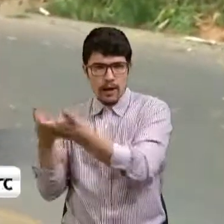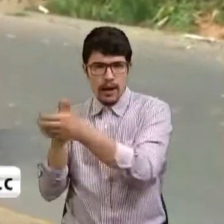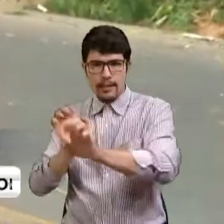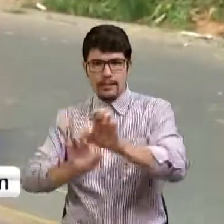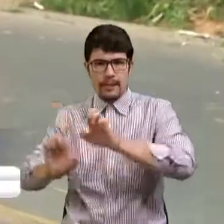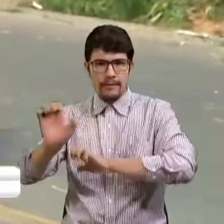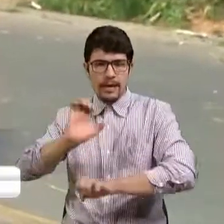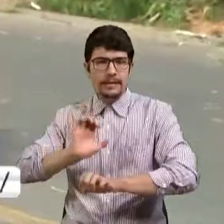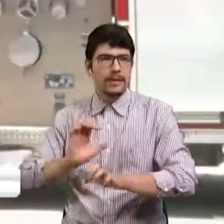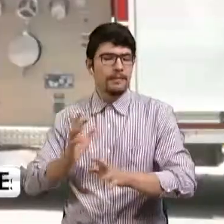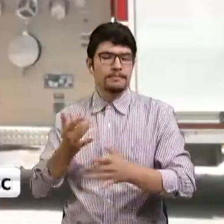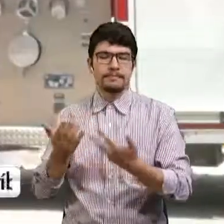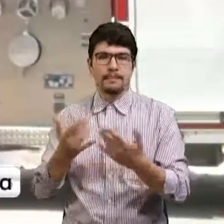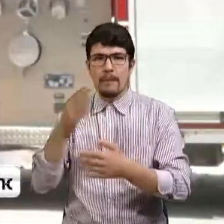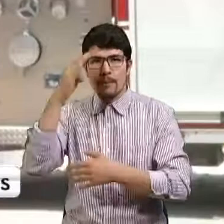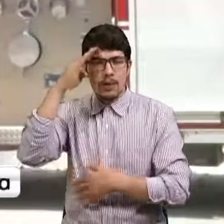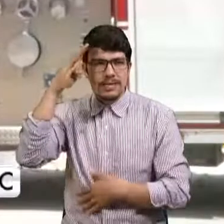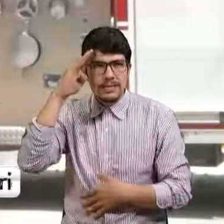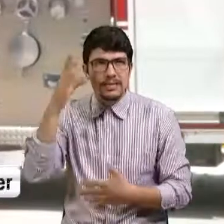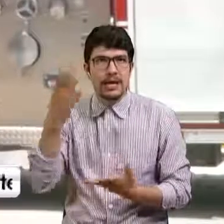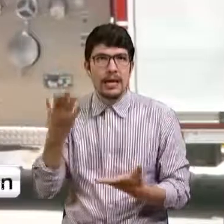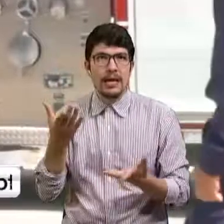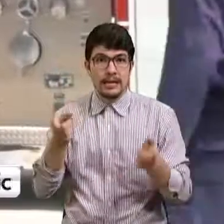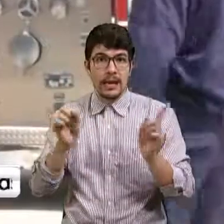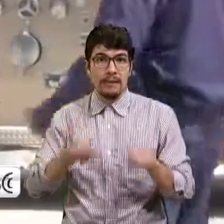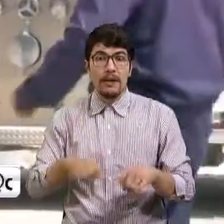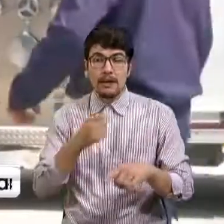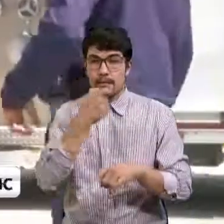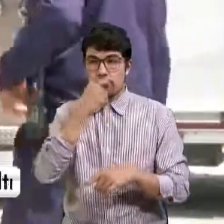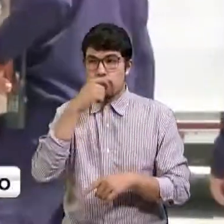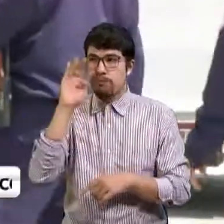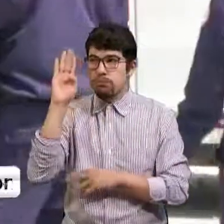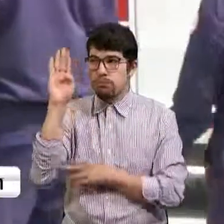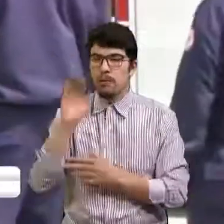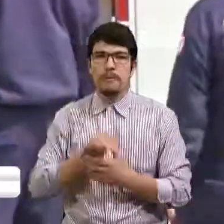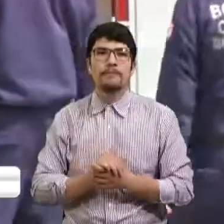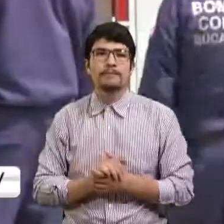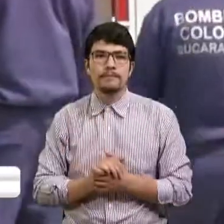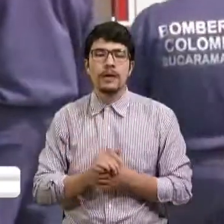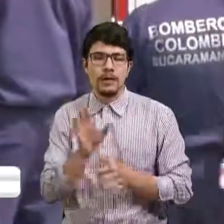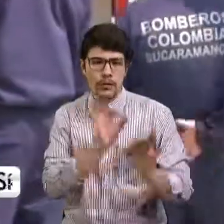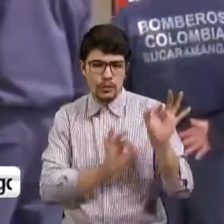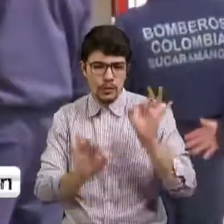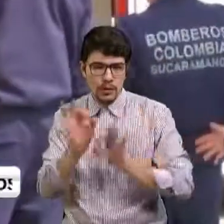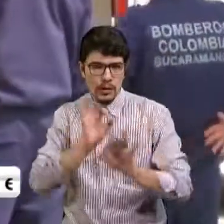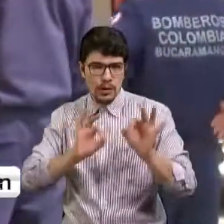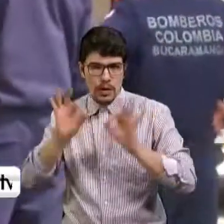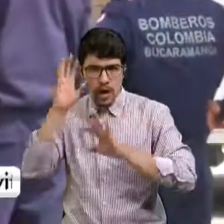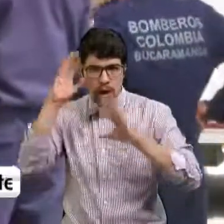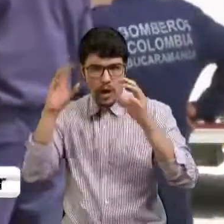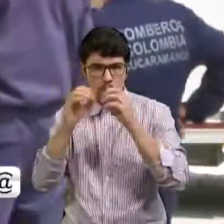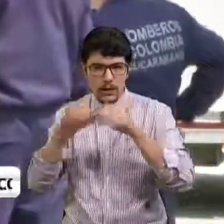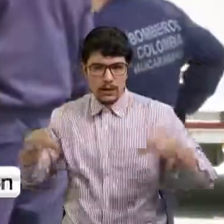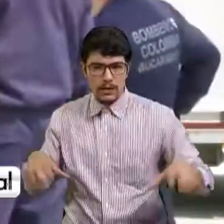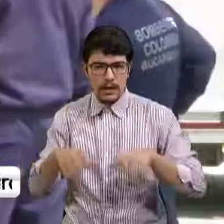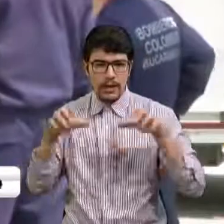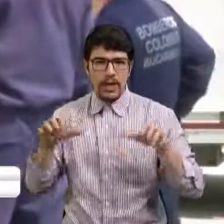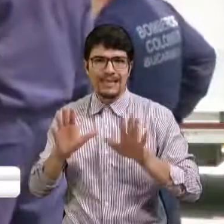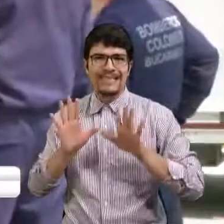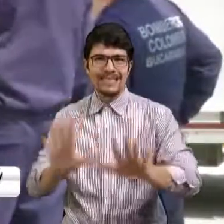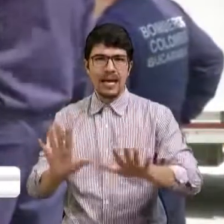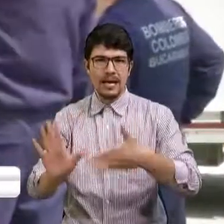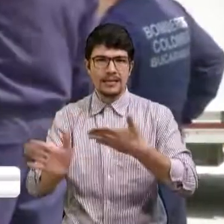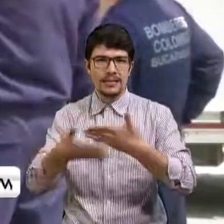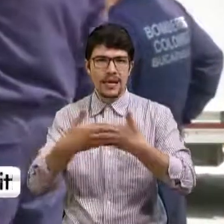defensa como policía y como tránsito coordinamos las actividades para los cierres de la vida precisamente para